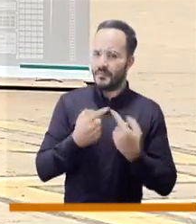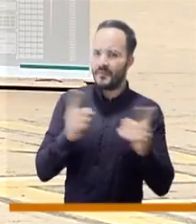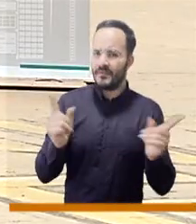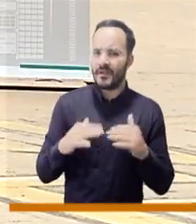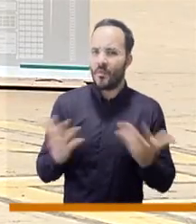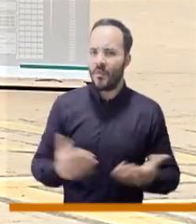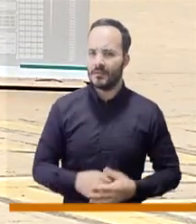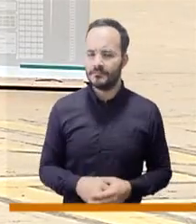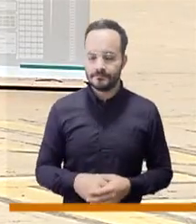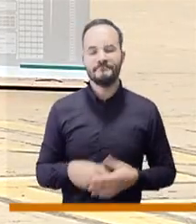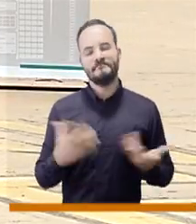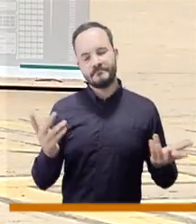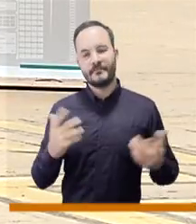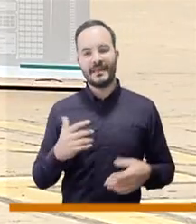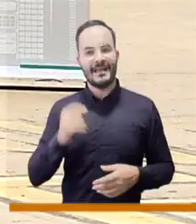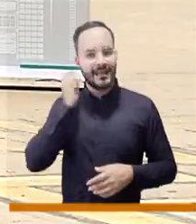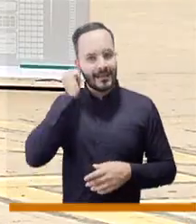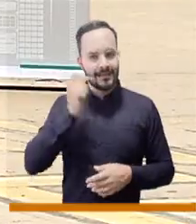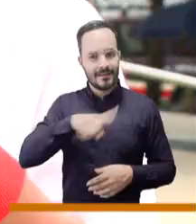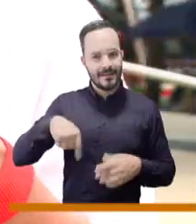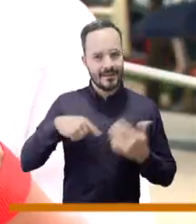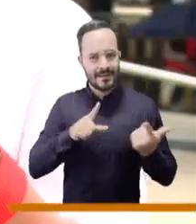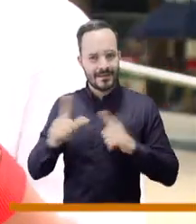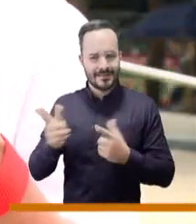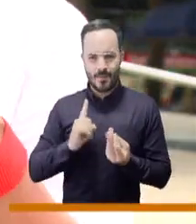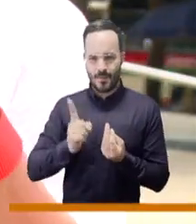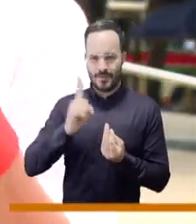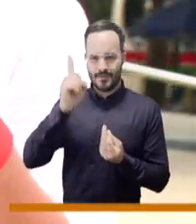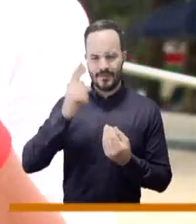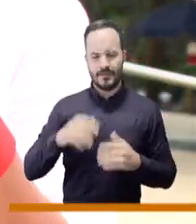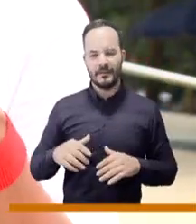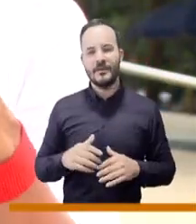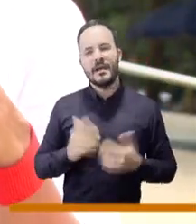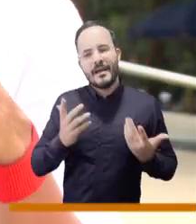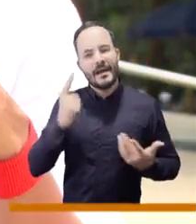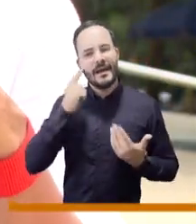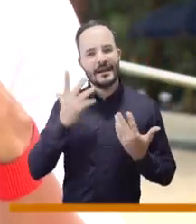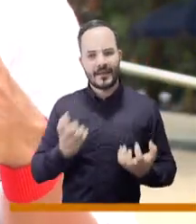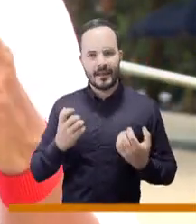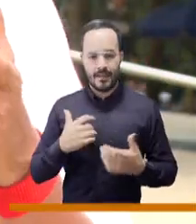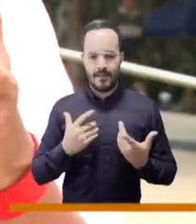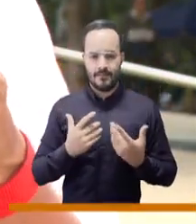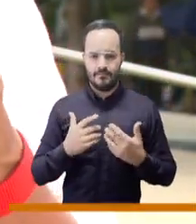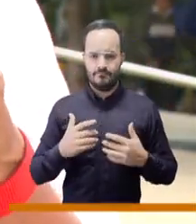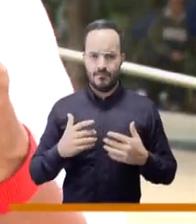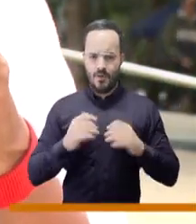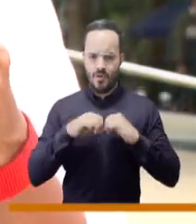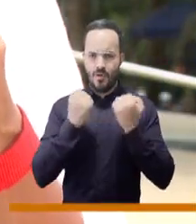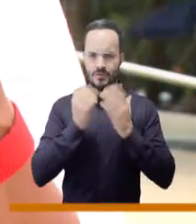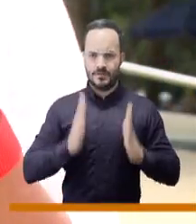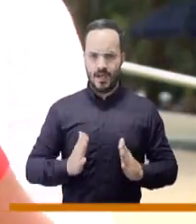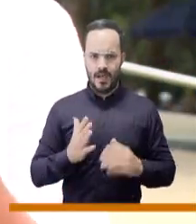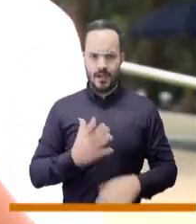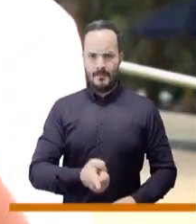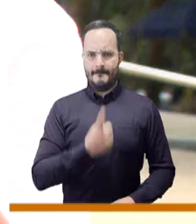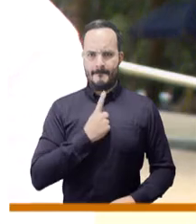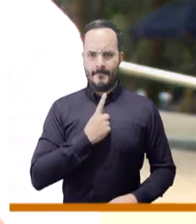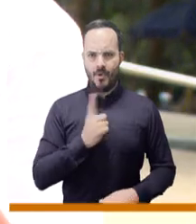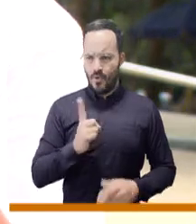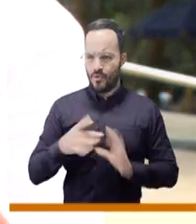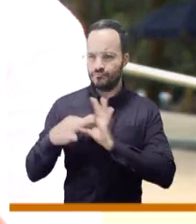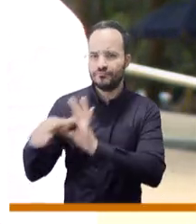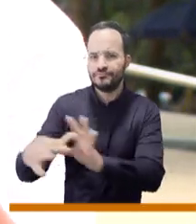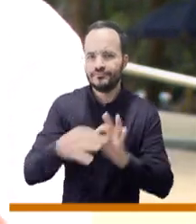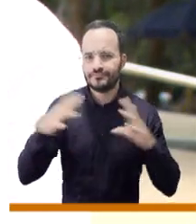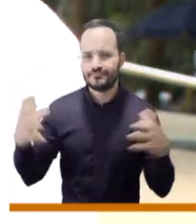que tiene, de la innovación política que tiene Estamos Listas, es pensarnos una figura de concejalía colectiva. ¿En qué consiste? Si bien la